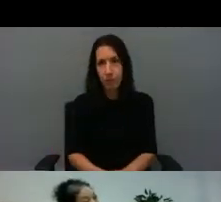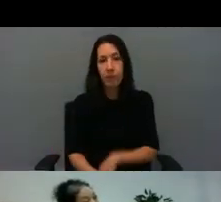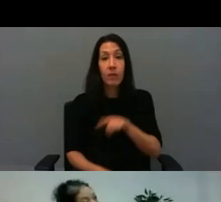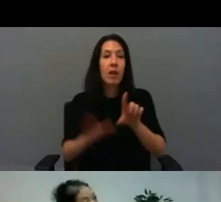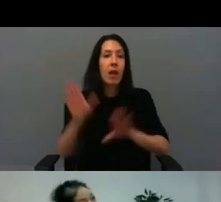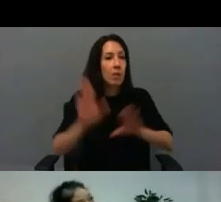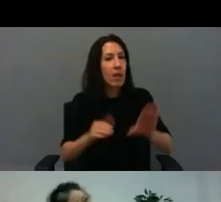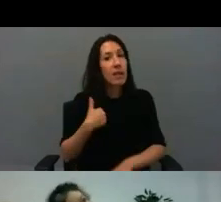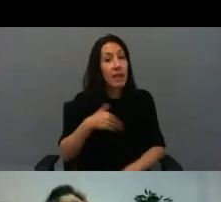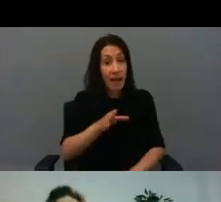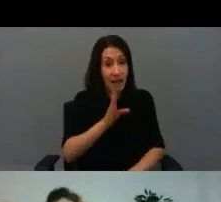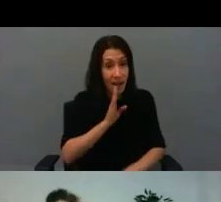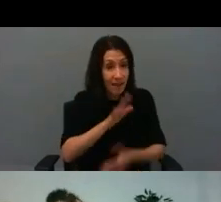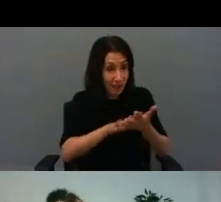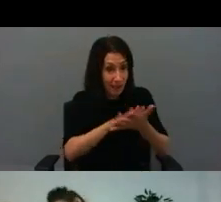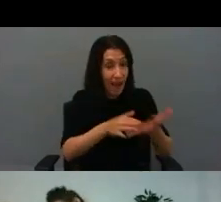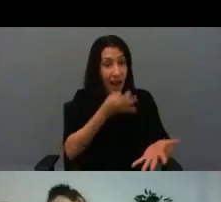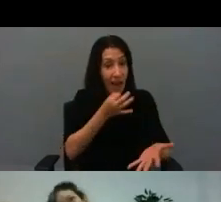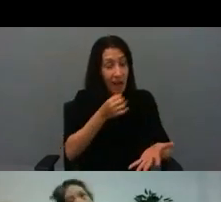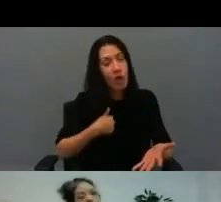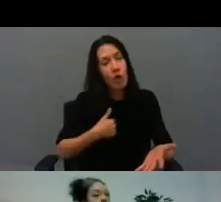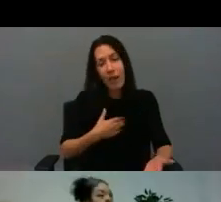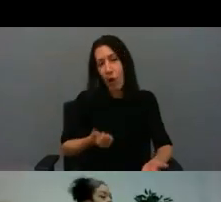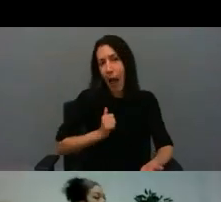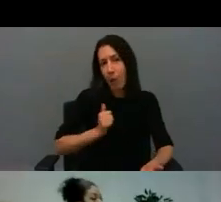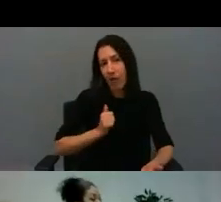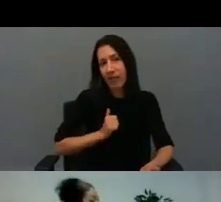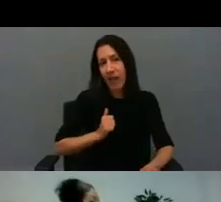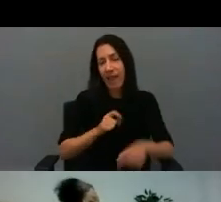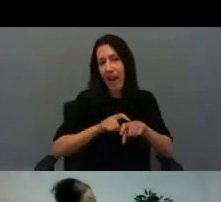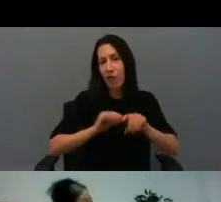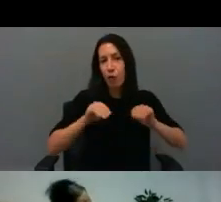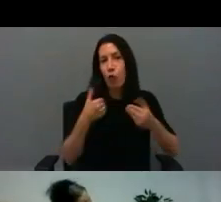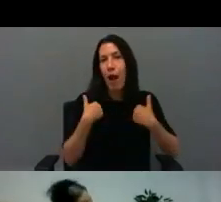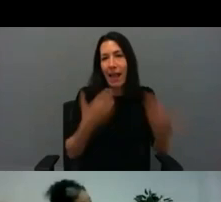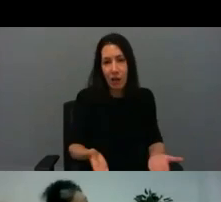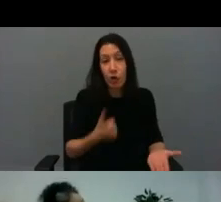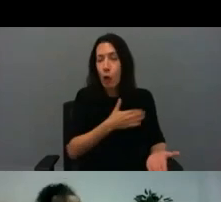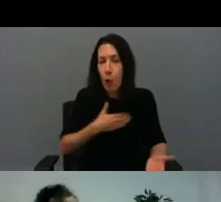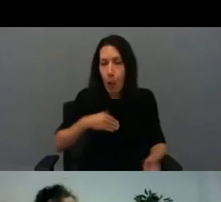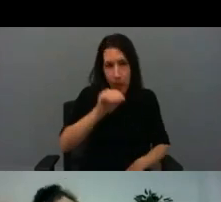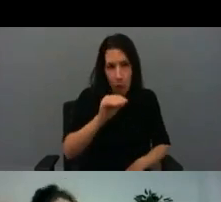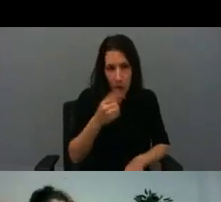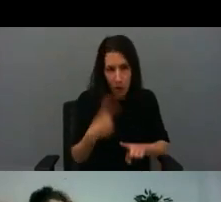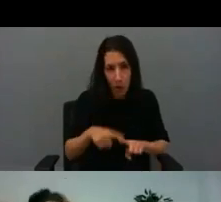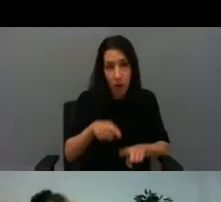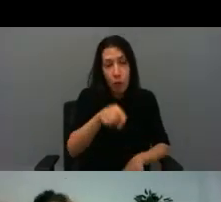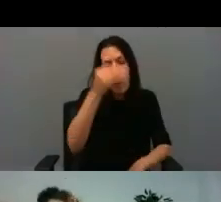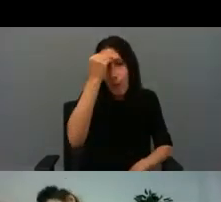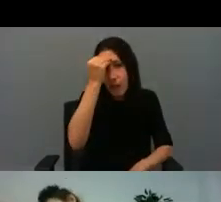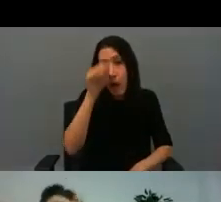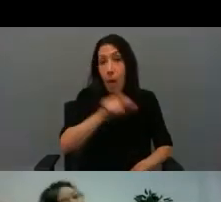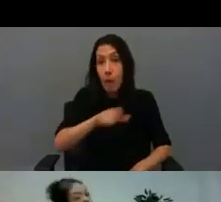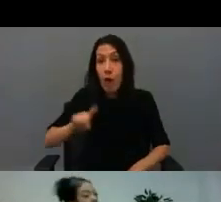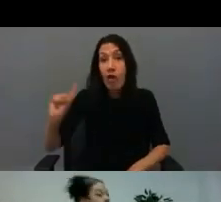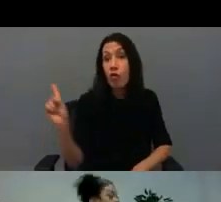de tu generosidad siempre, te voy a preguntar algo. ¿Tú crees que todas las personas con